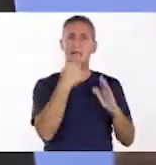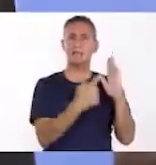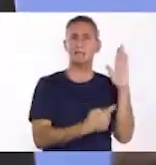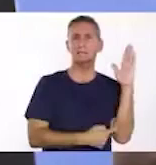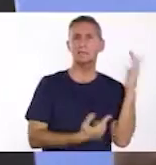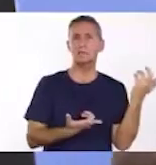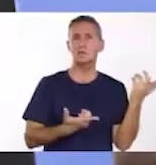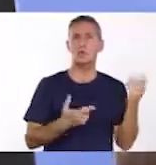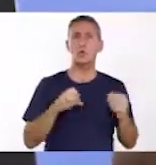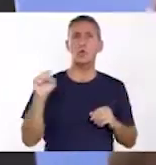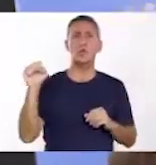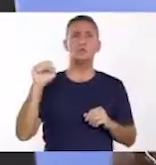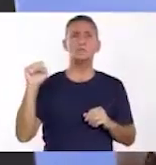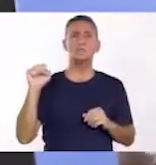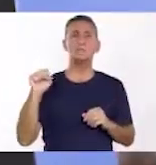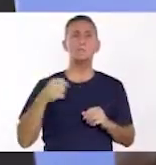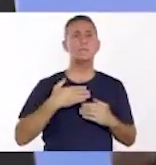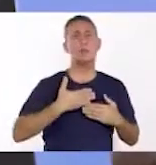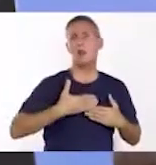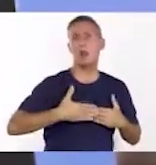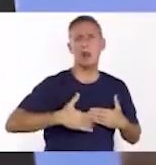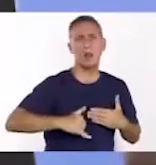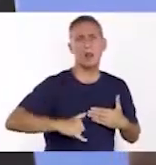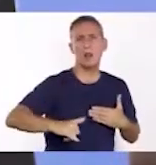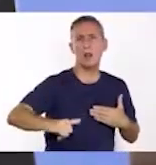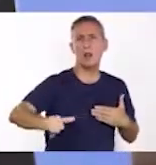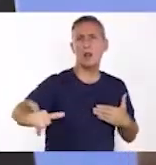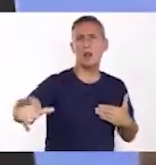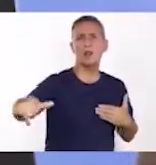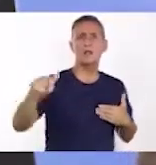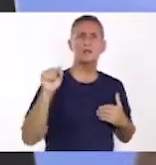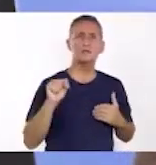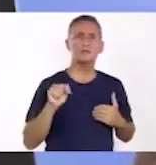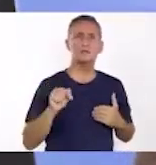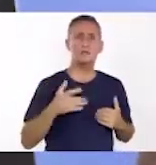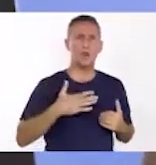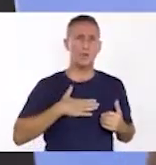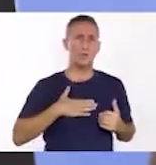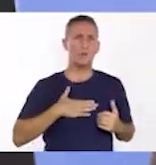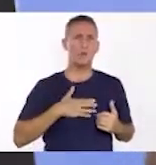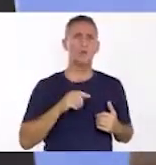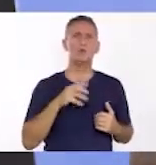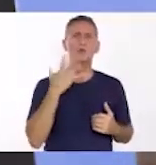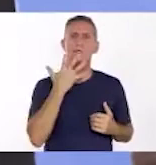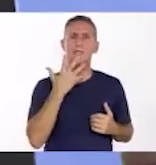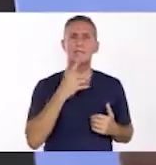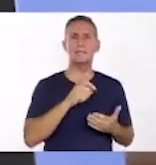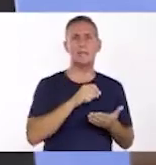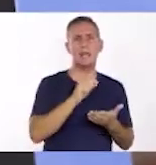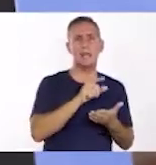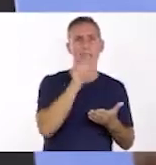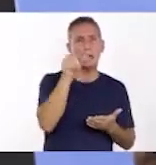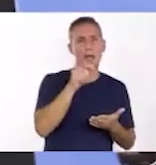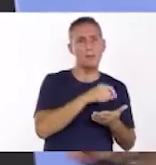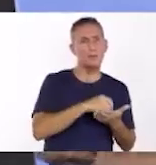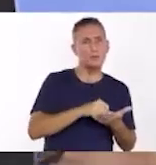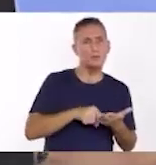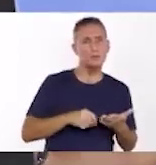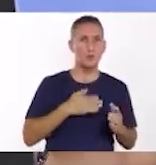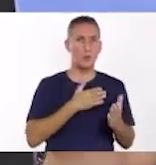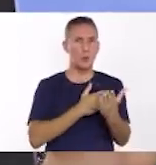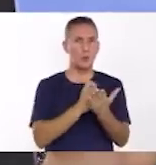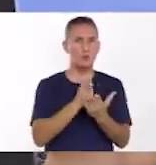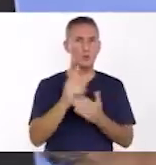a que son símiles muy largos y son propios de este autor. Bien, seguimos entonces